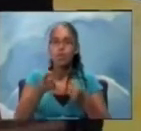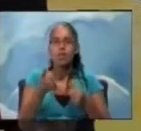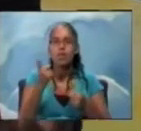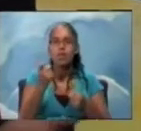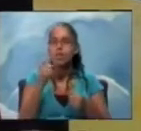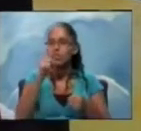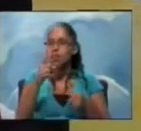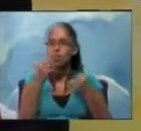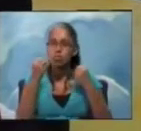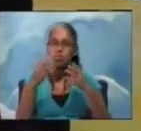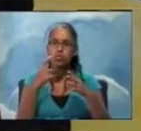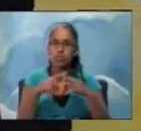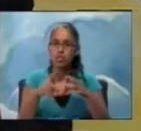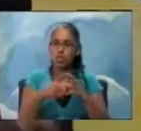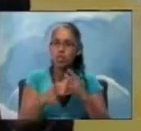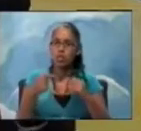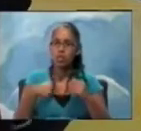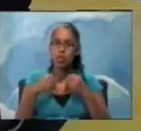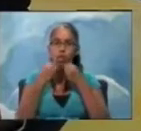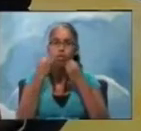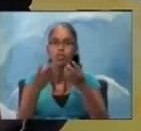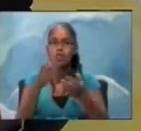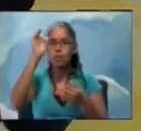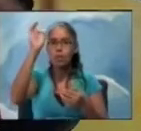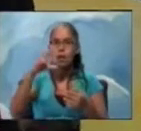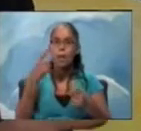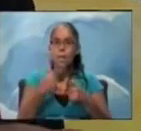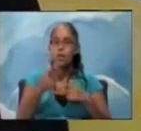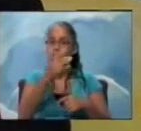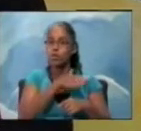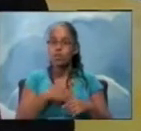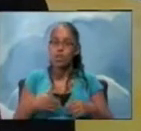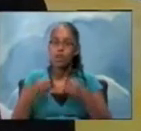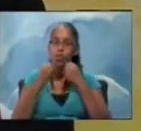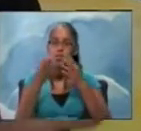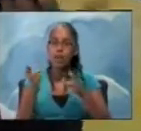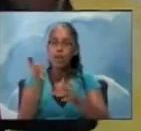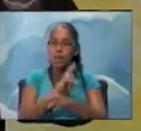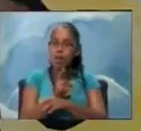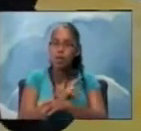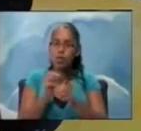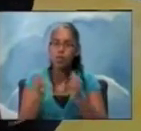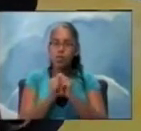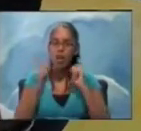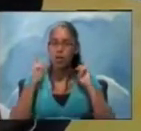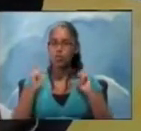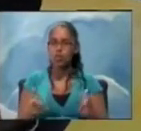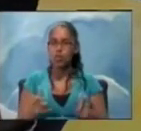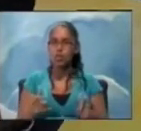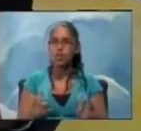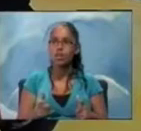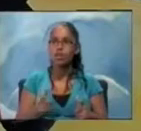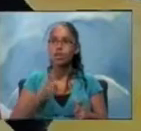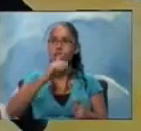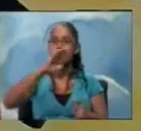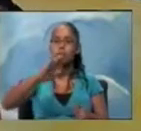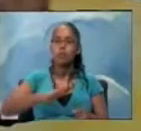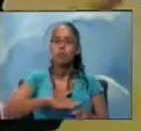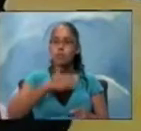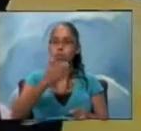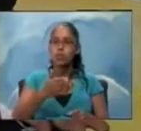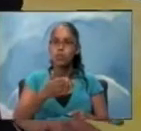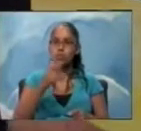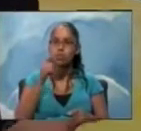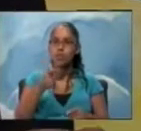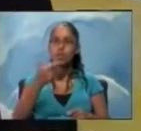muchas cosas que yo le contara al doctor Puerta, pero quiero contarlo rápido con autoridad, porque solamente con autoridad pudo, y ustedes